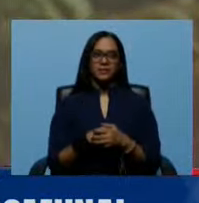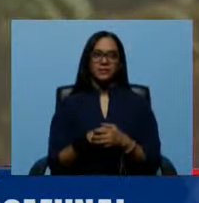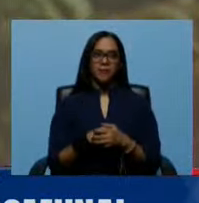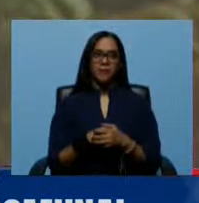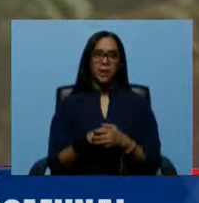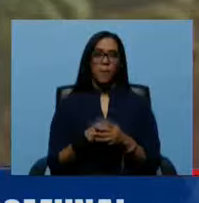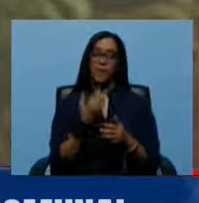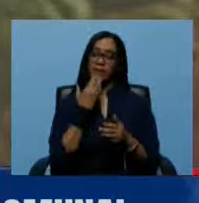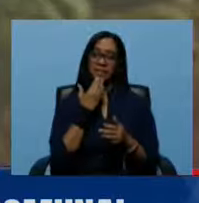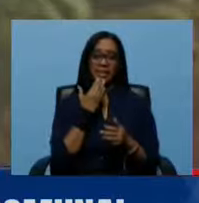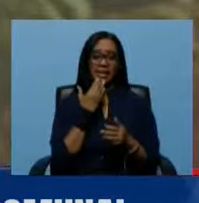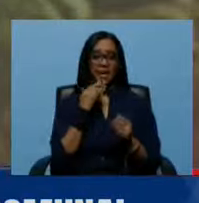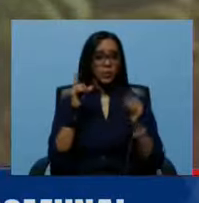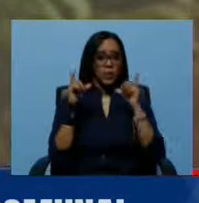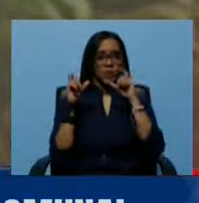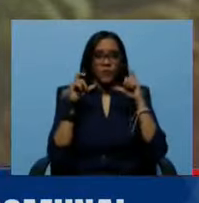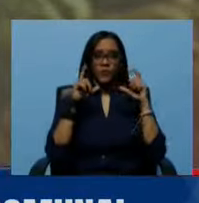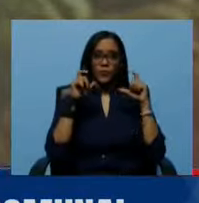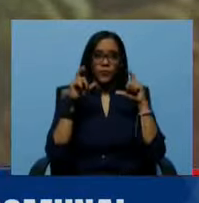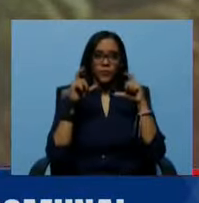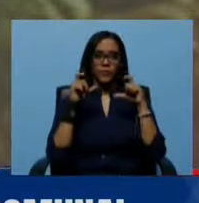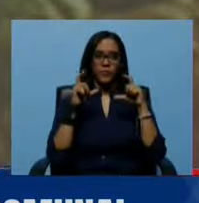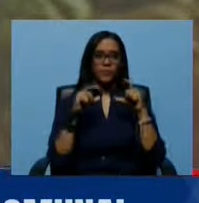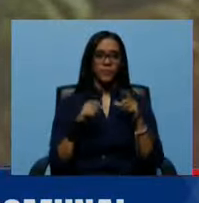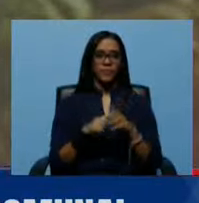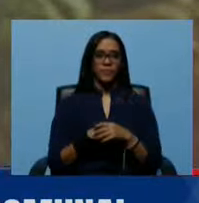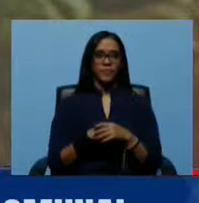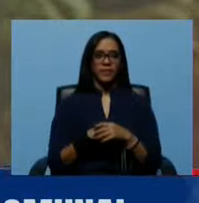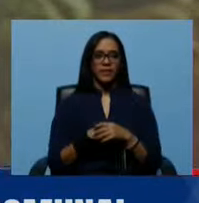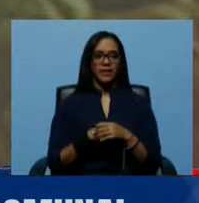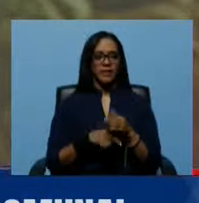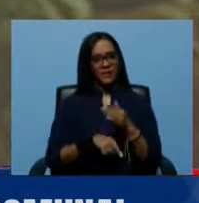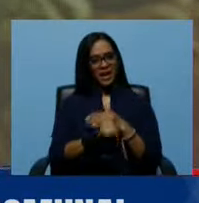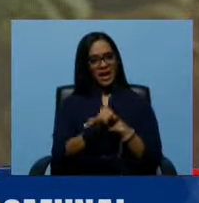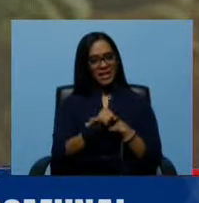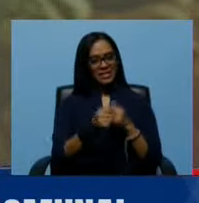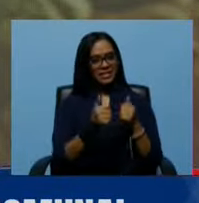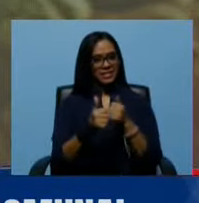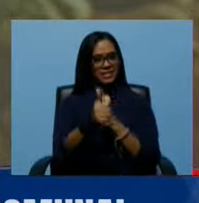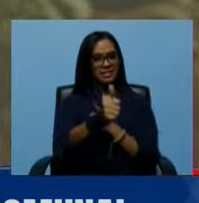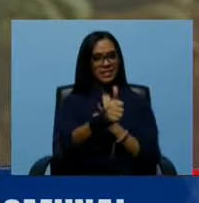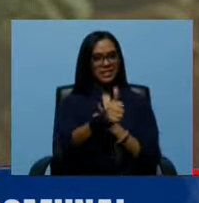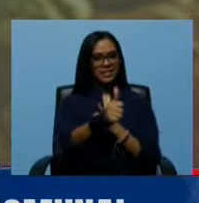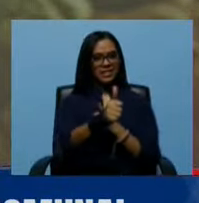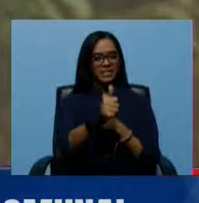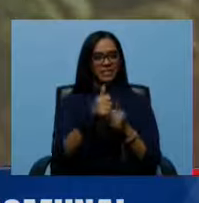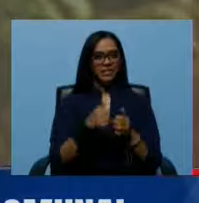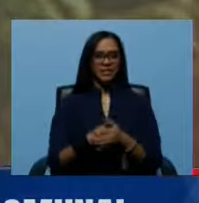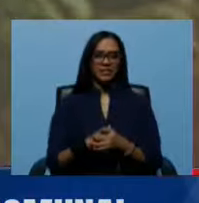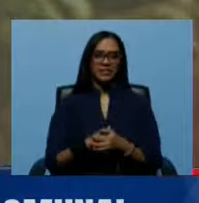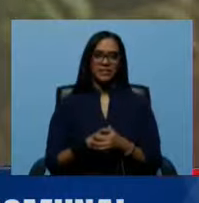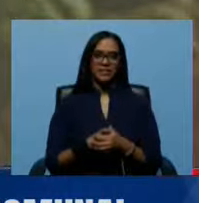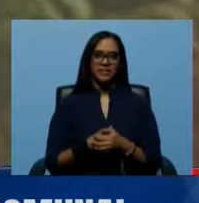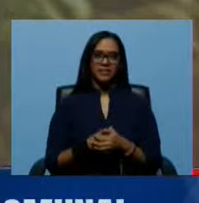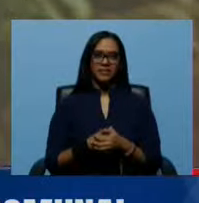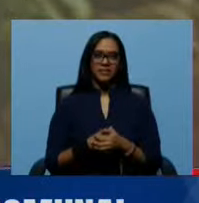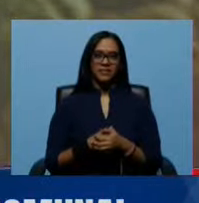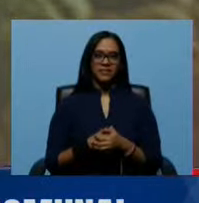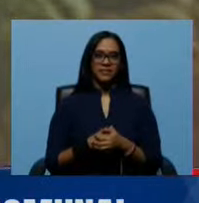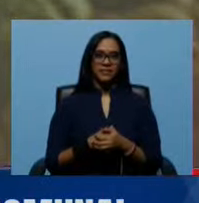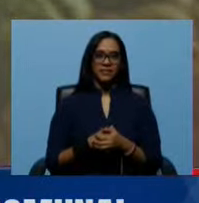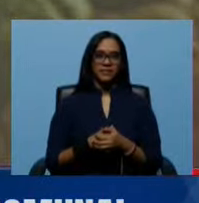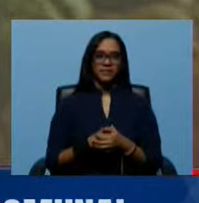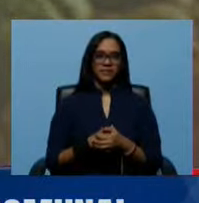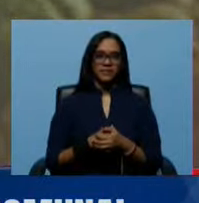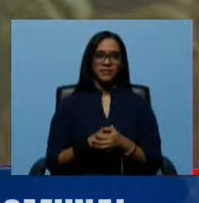muy cercana que toma fotografía. Váyase adelante y me esperas allá,